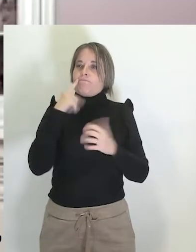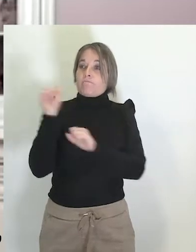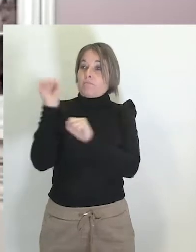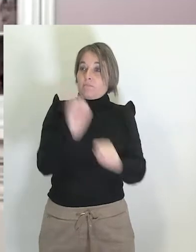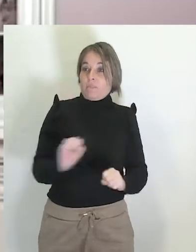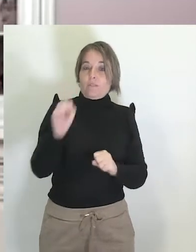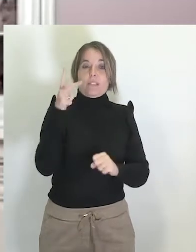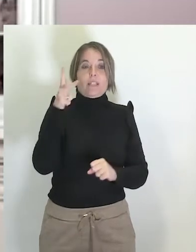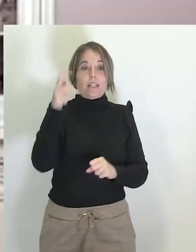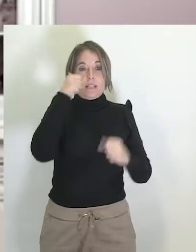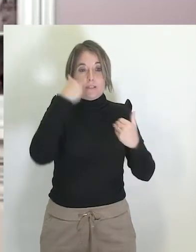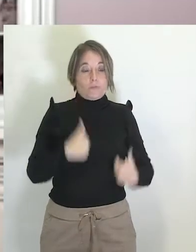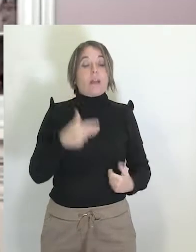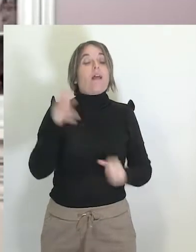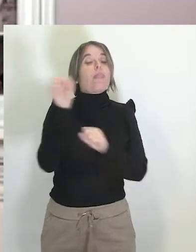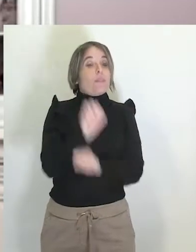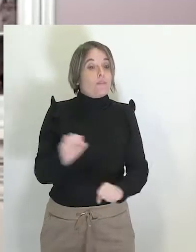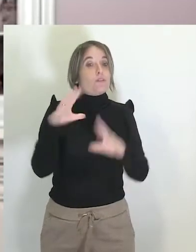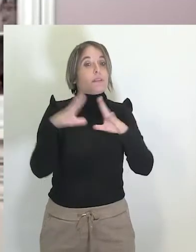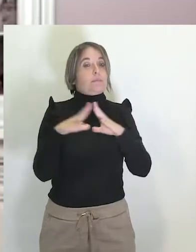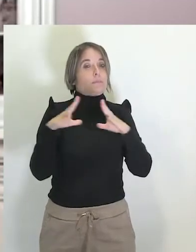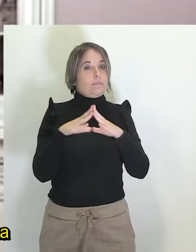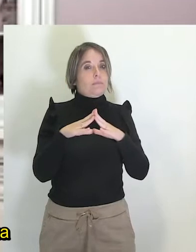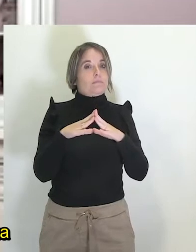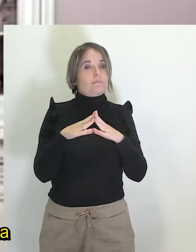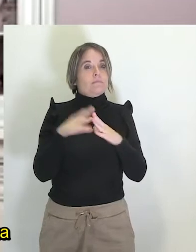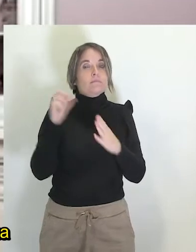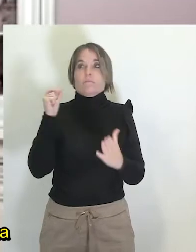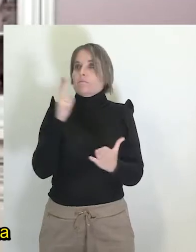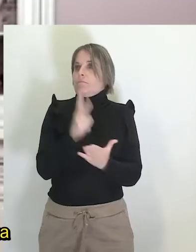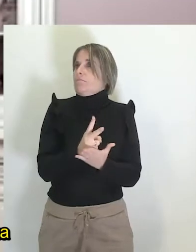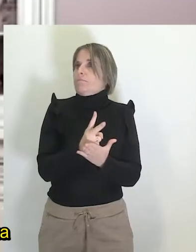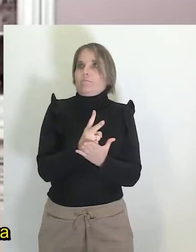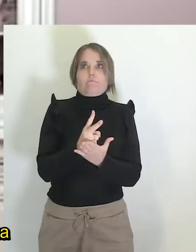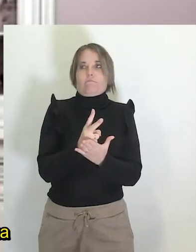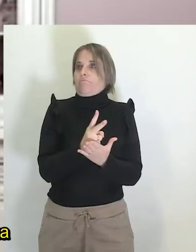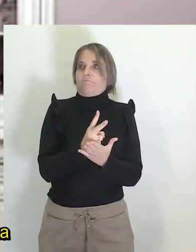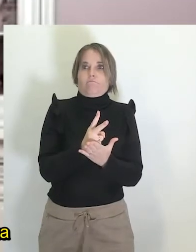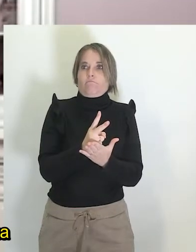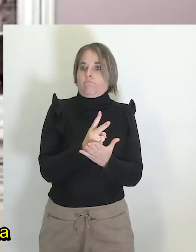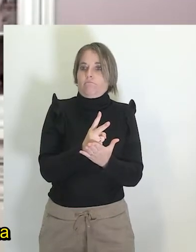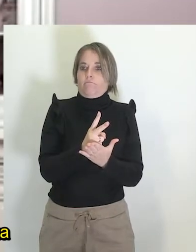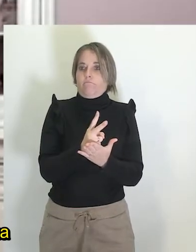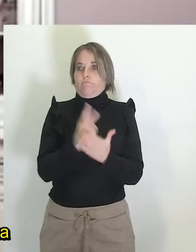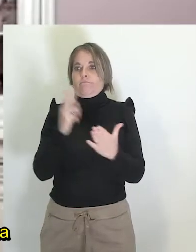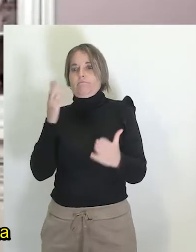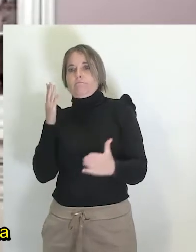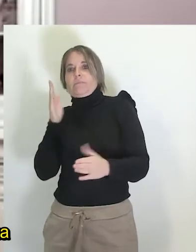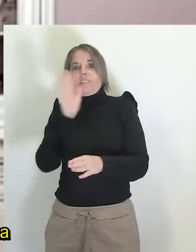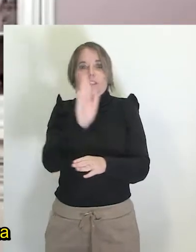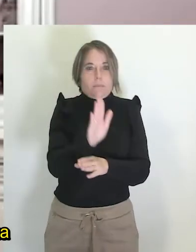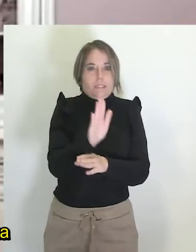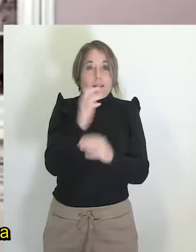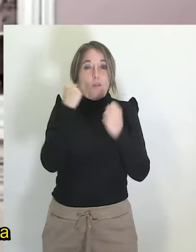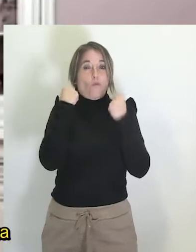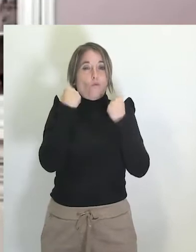desde esas defensoras de los derechos humanos, de esas defensoras también feministas para evidentemente ir representadas